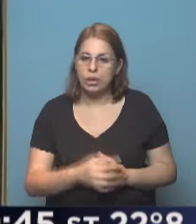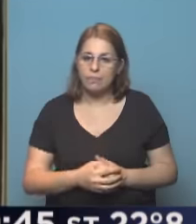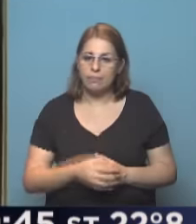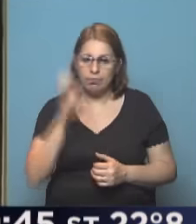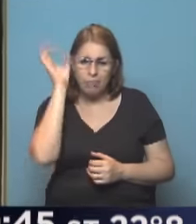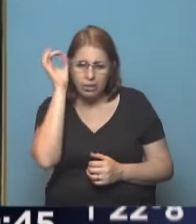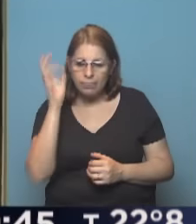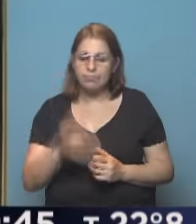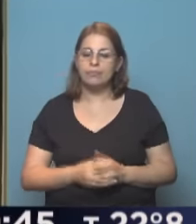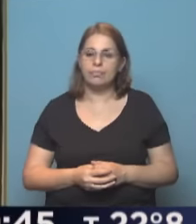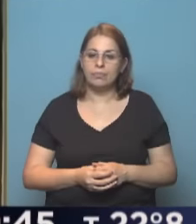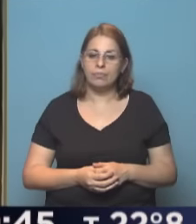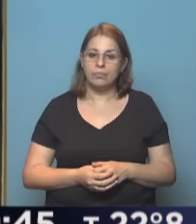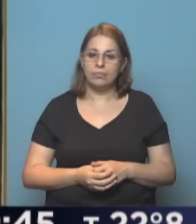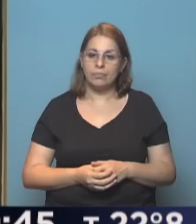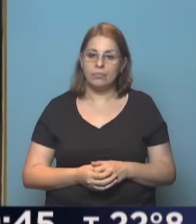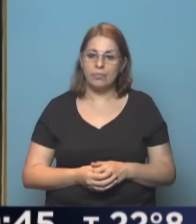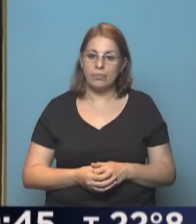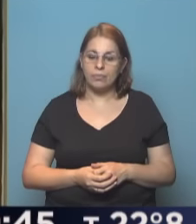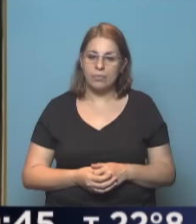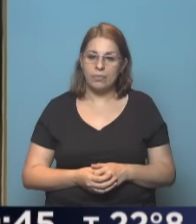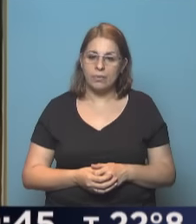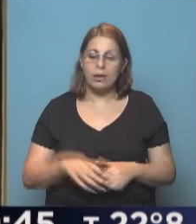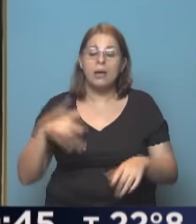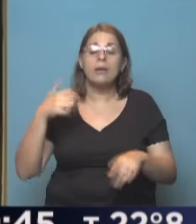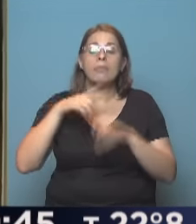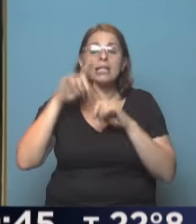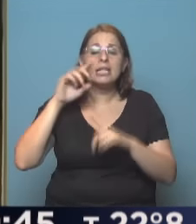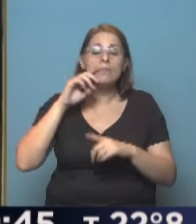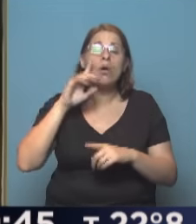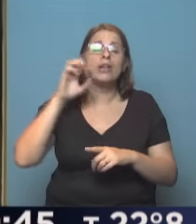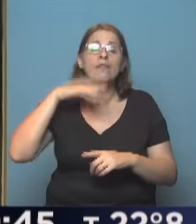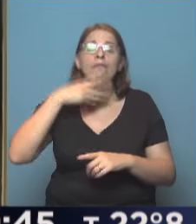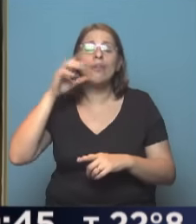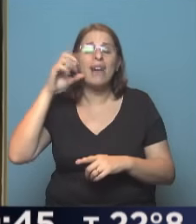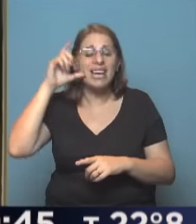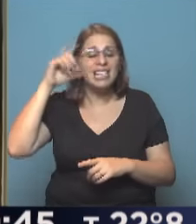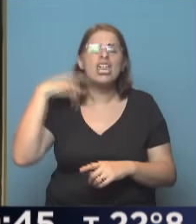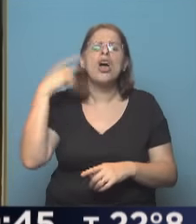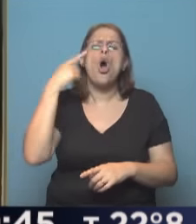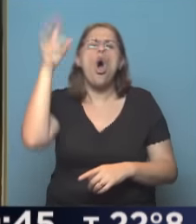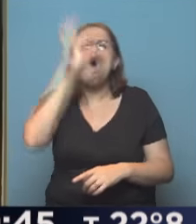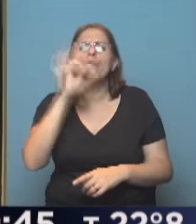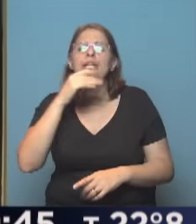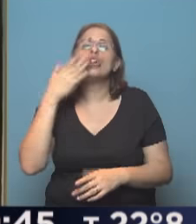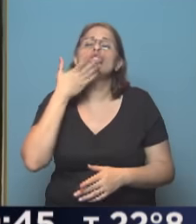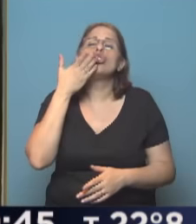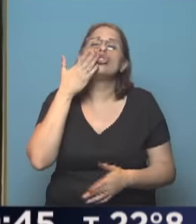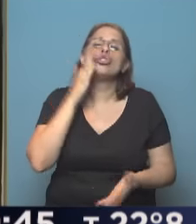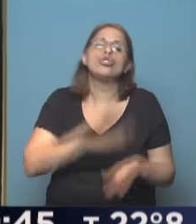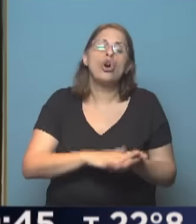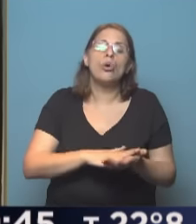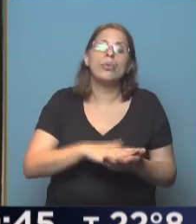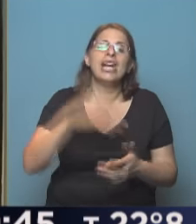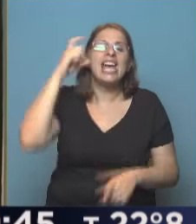perdón. Quedó una pregunta. Maximiliano Fernández de Infobae. Le quería preguntar qué opinión tiene respecto al descargo que dio el ex ministro